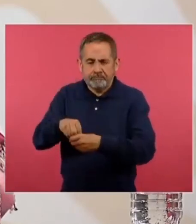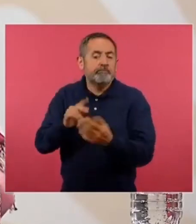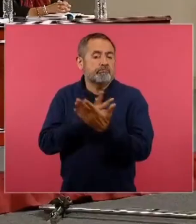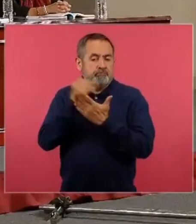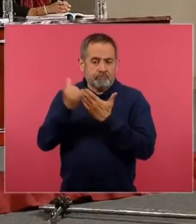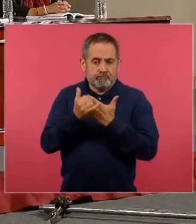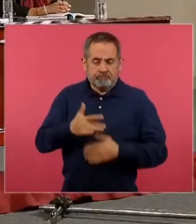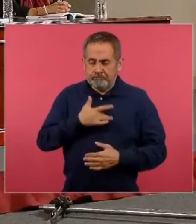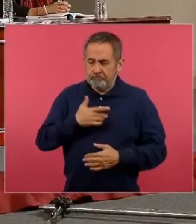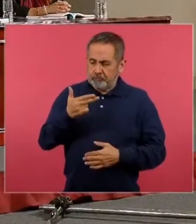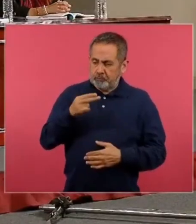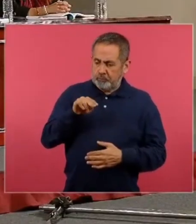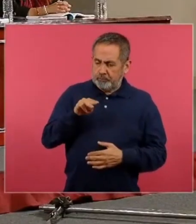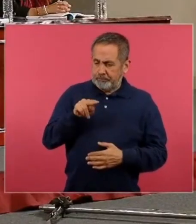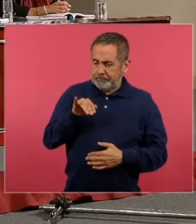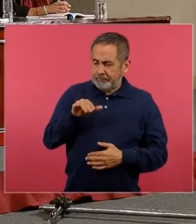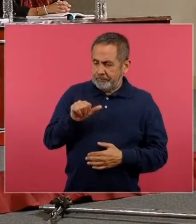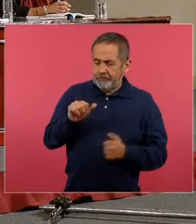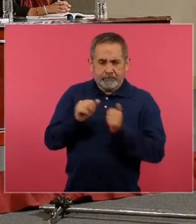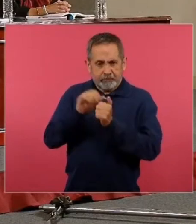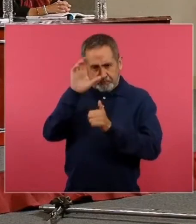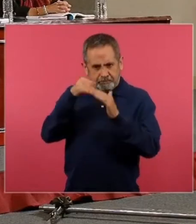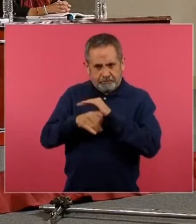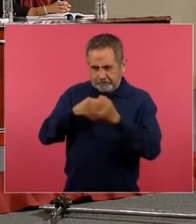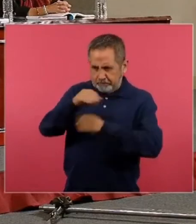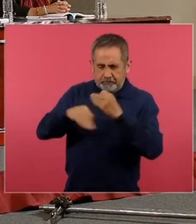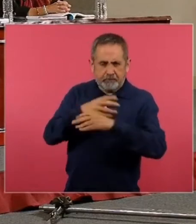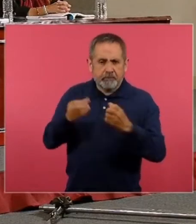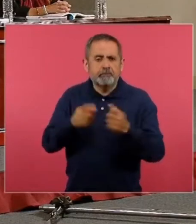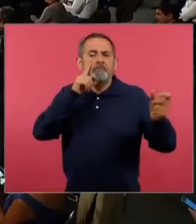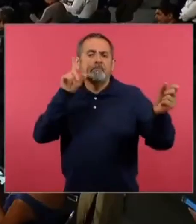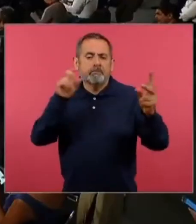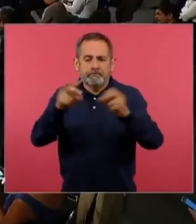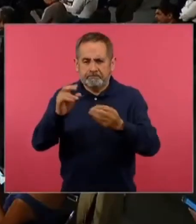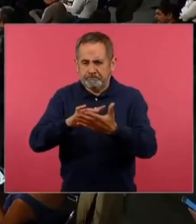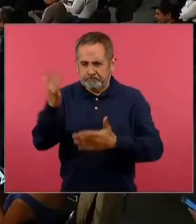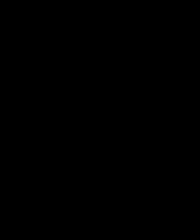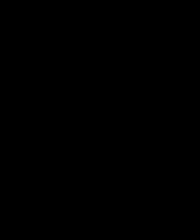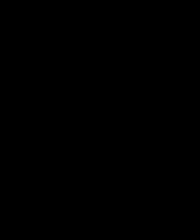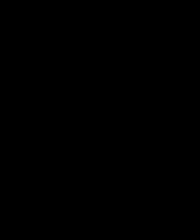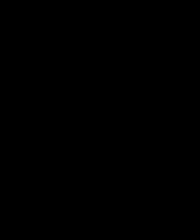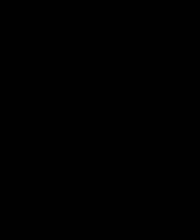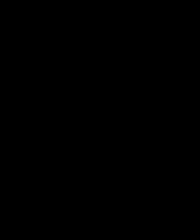de educación humanista y científica para todas y para todos. Nos vemos mañana. Muchas gracias.